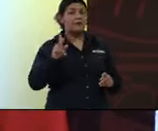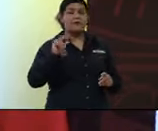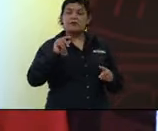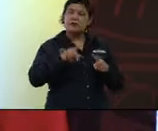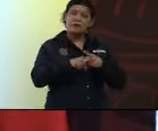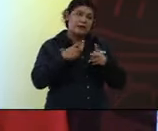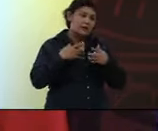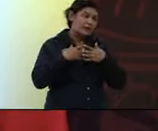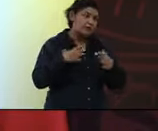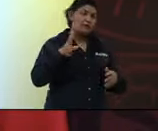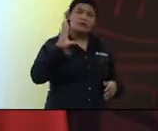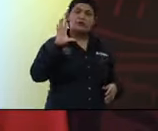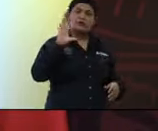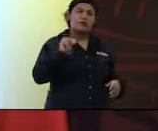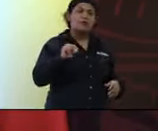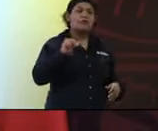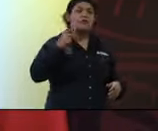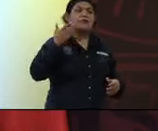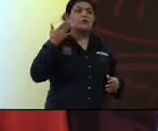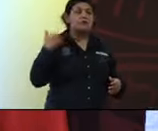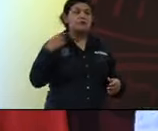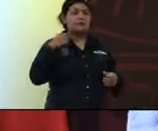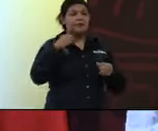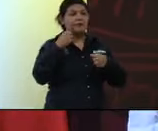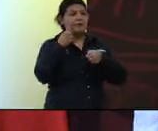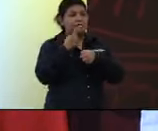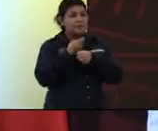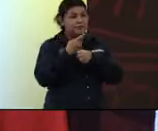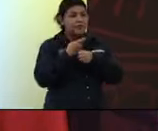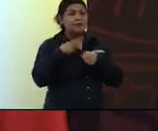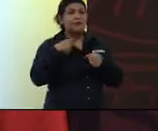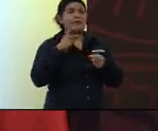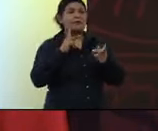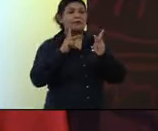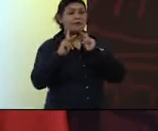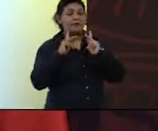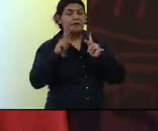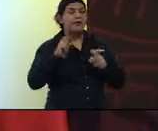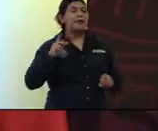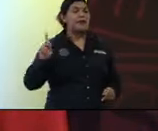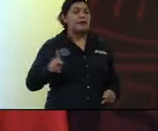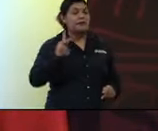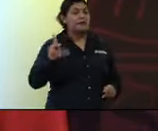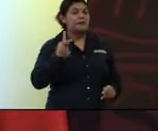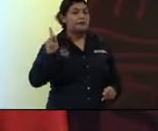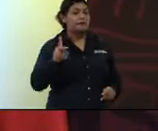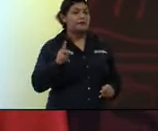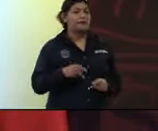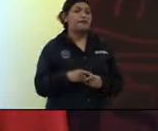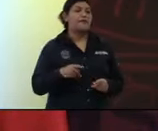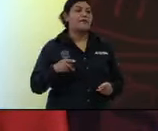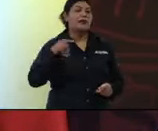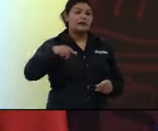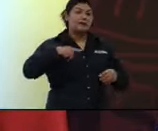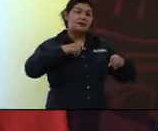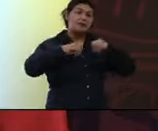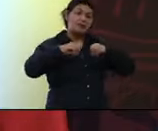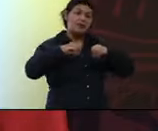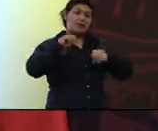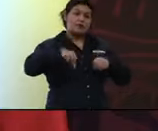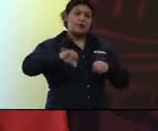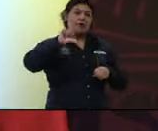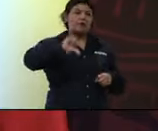les informo, porque yo no hago nada sin que tenga el consenso del pueblo. Así que esa obra hoy la vamos a